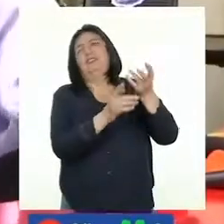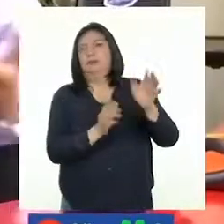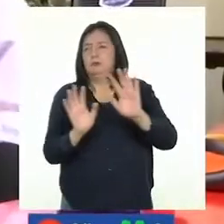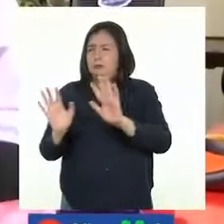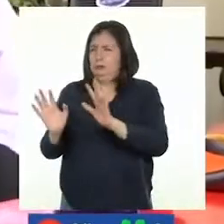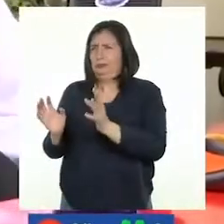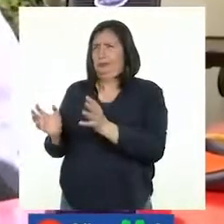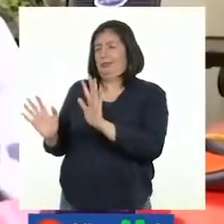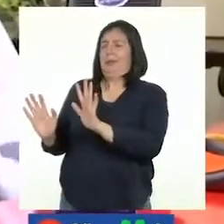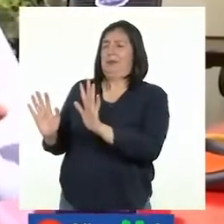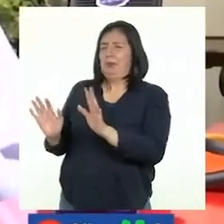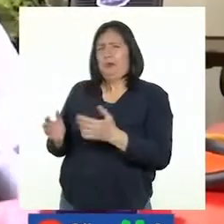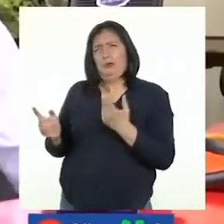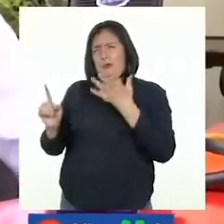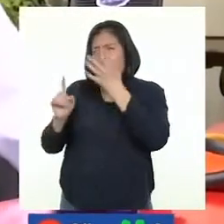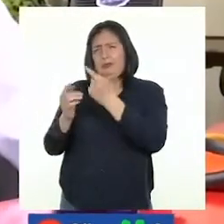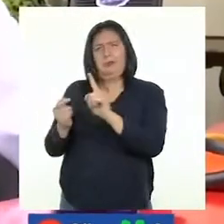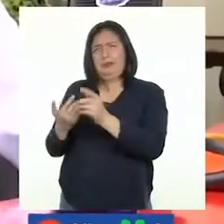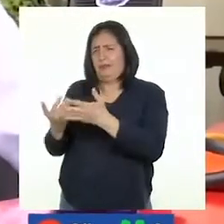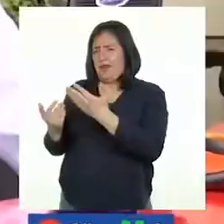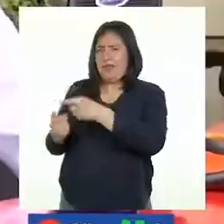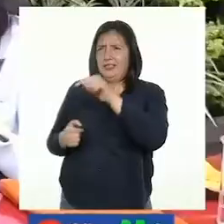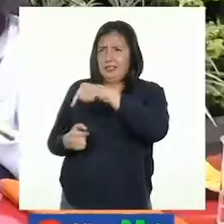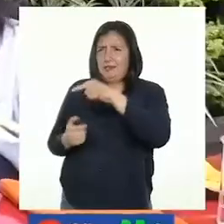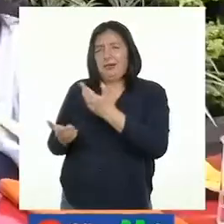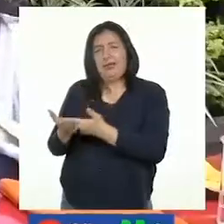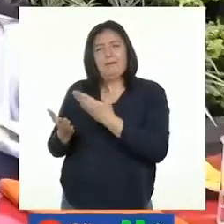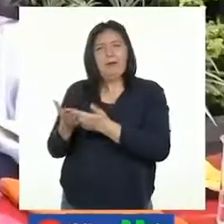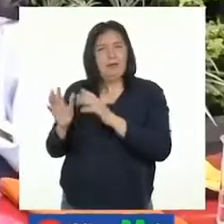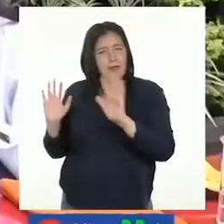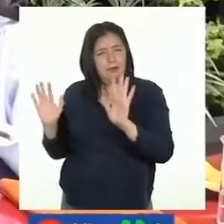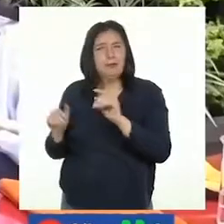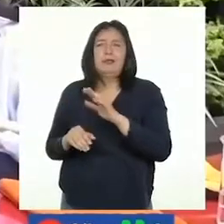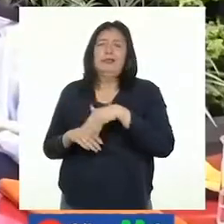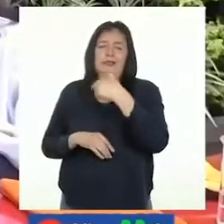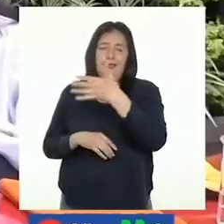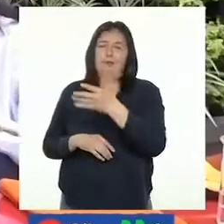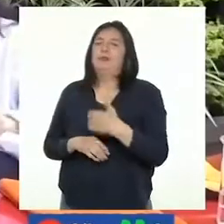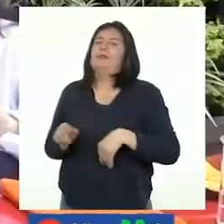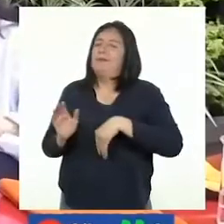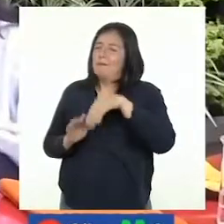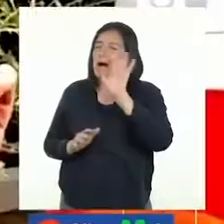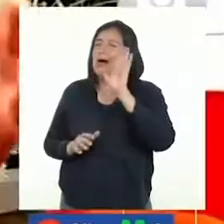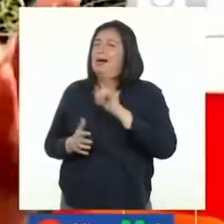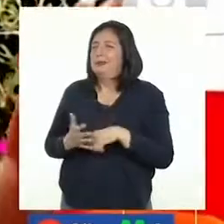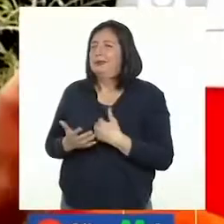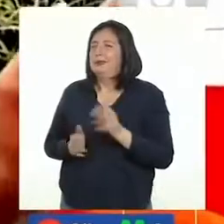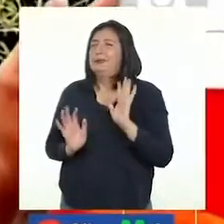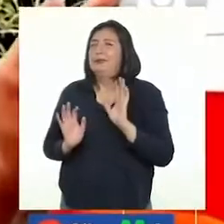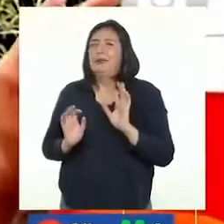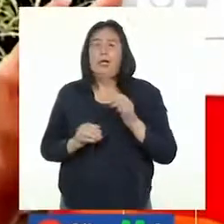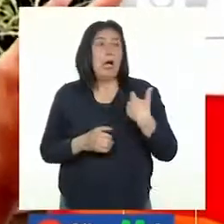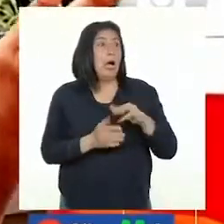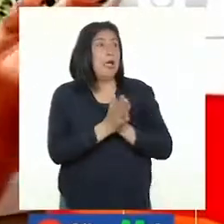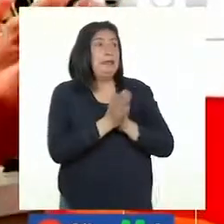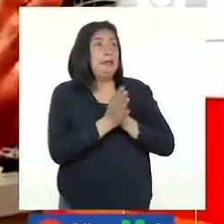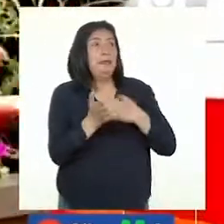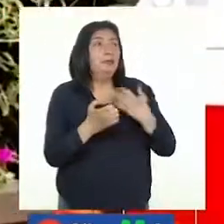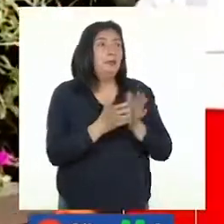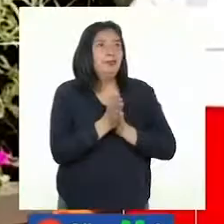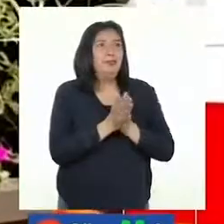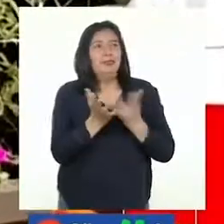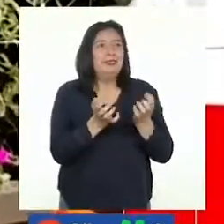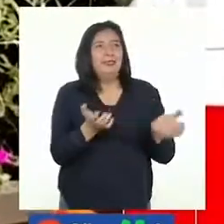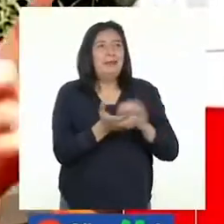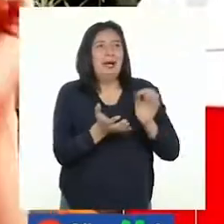Pero ¿cómo un reto no puede ser sencillo? Esto era para que pruebes nada más, pero lo que viene después es mucho más extremo. Estoy súper emocionada porque ya